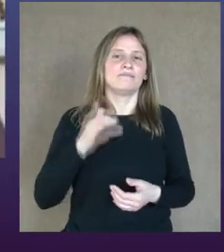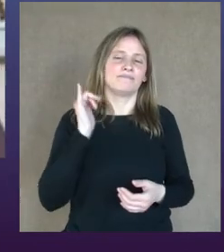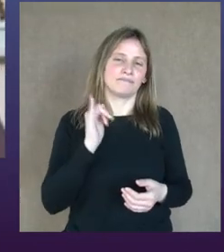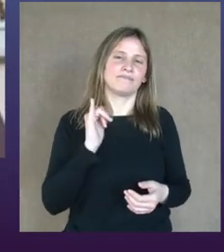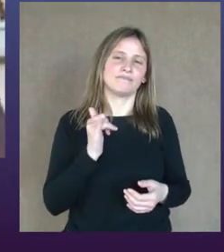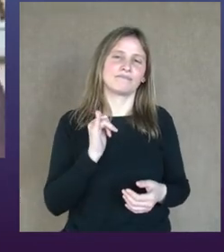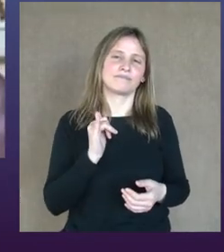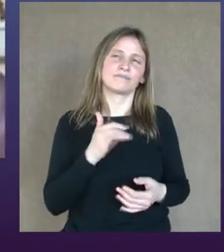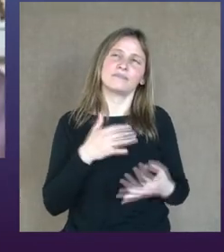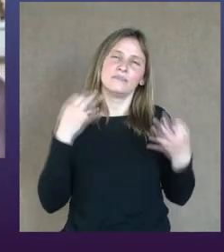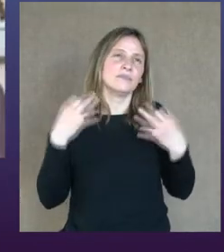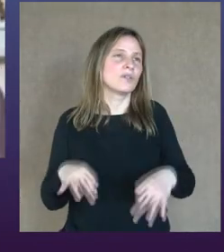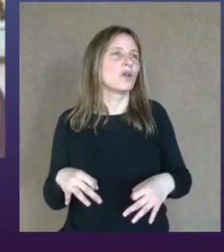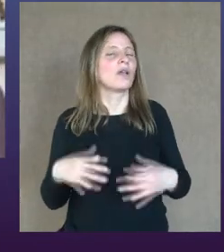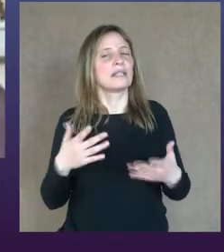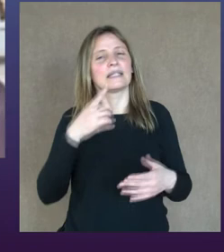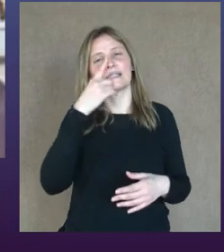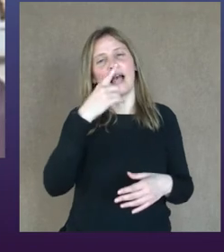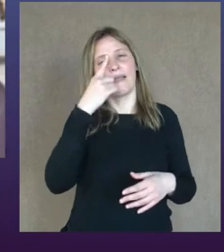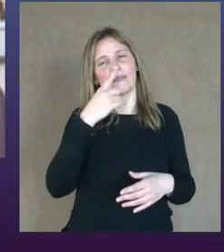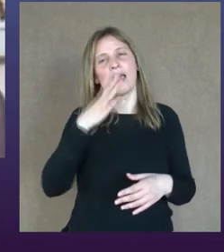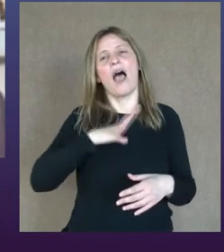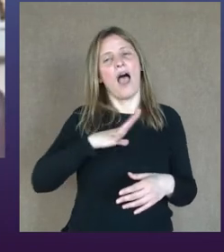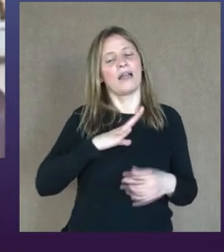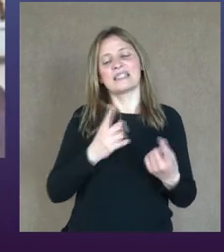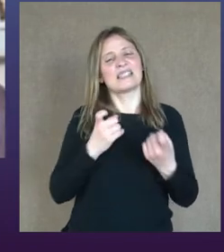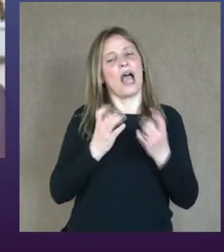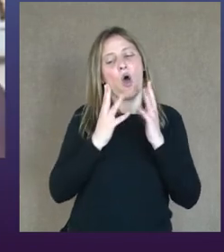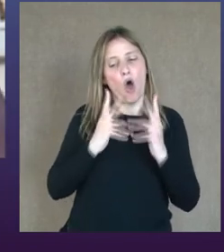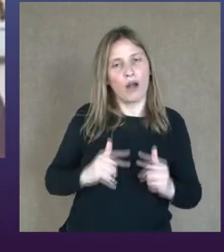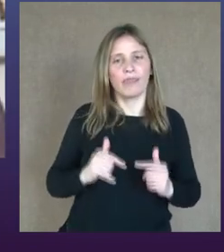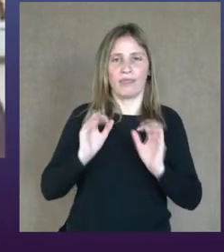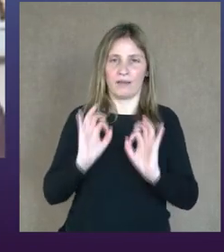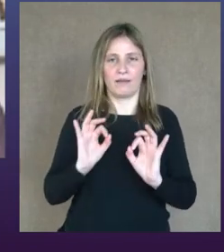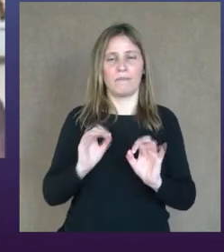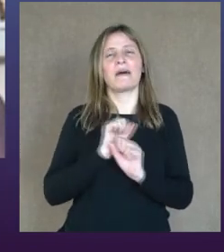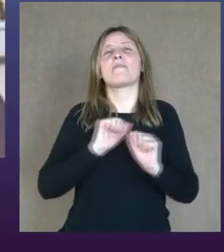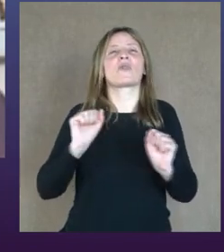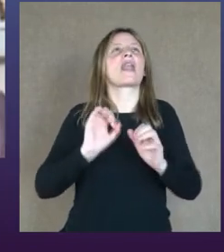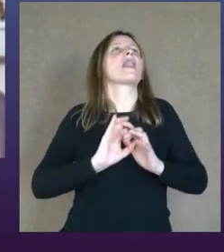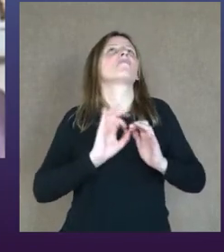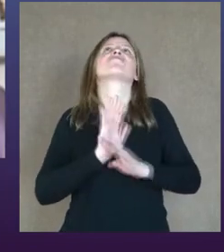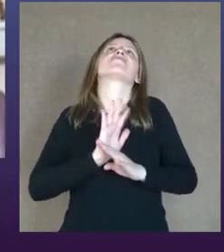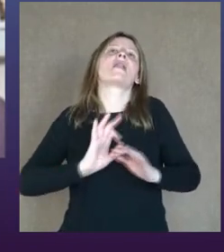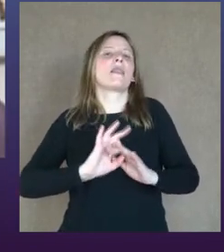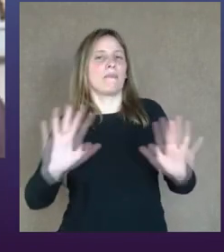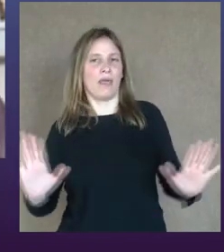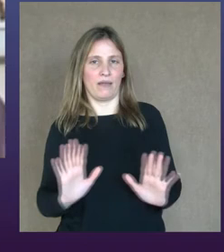Algo que es interesante, es como mucho orden para poder acceder a la libertad, ¿no? Como